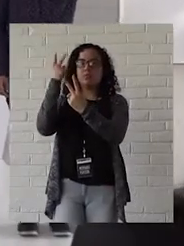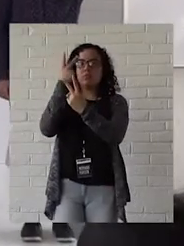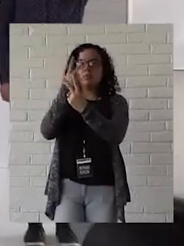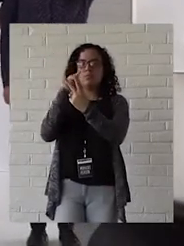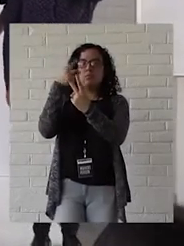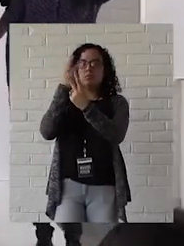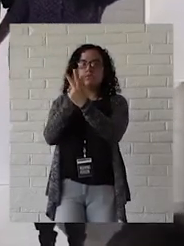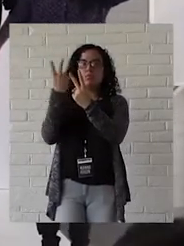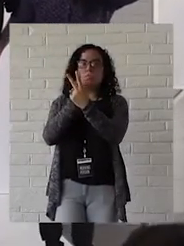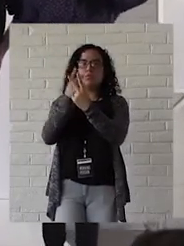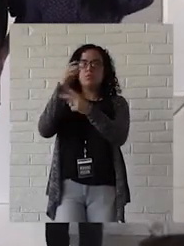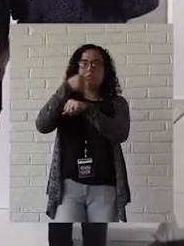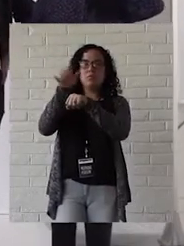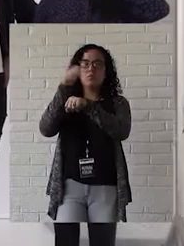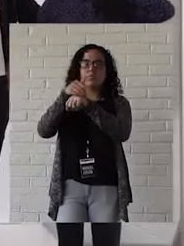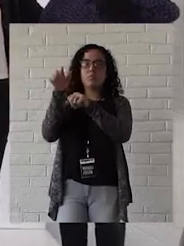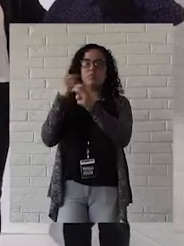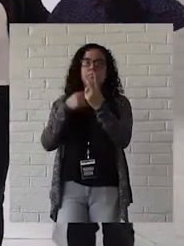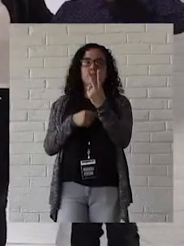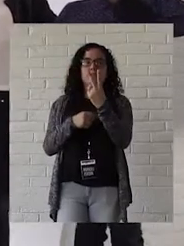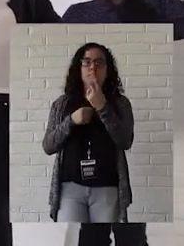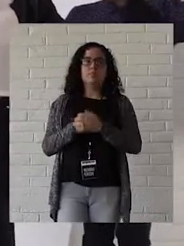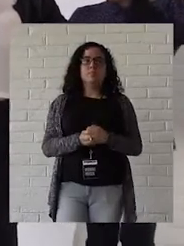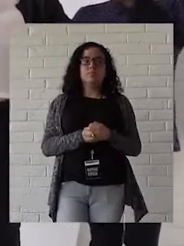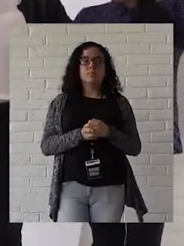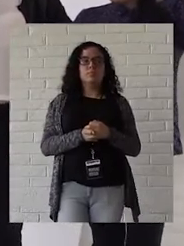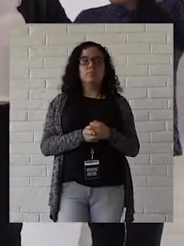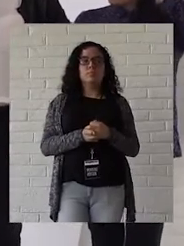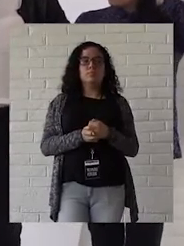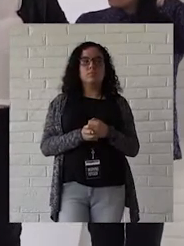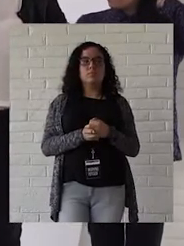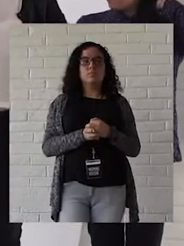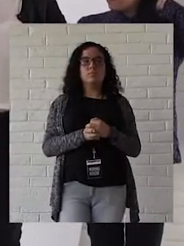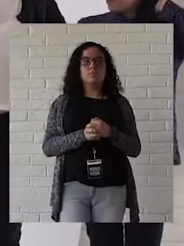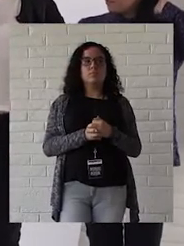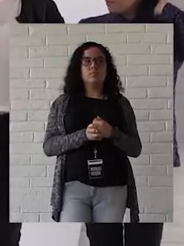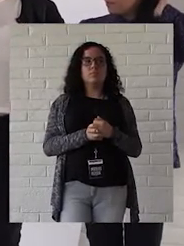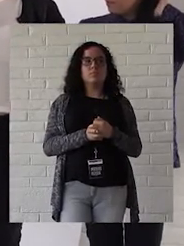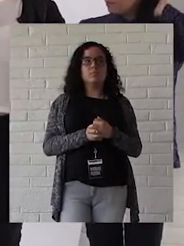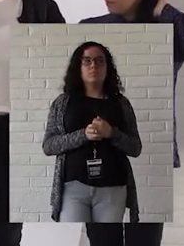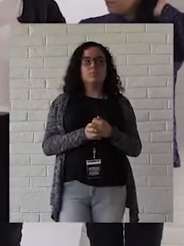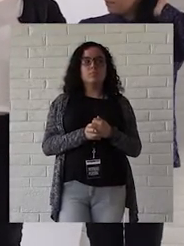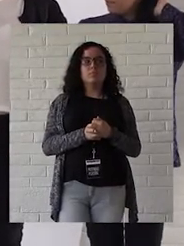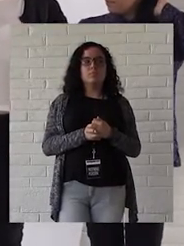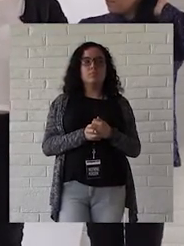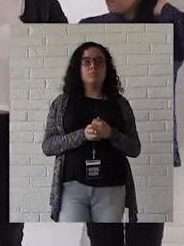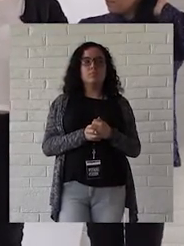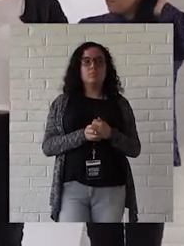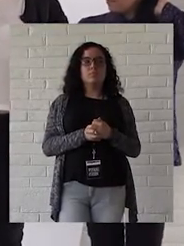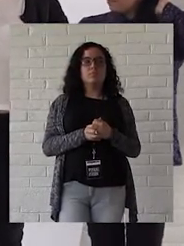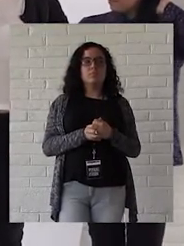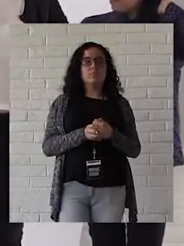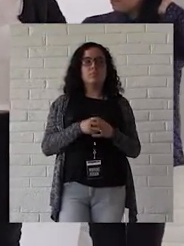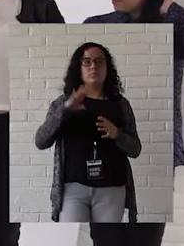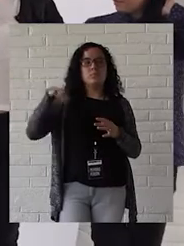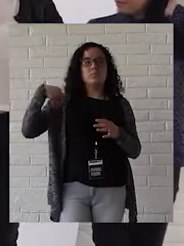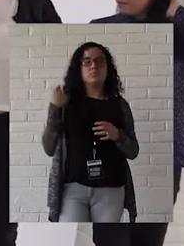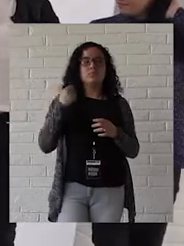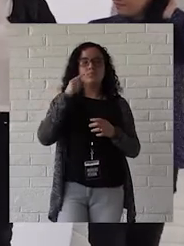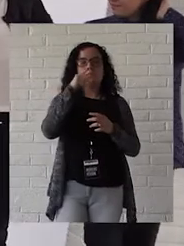dos dígitos en tu mente. ¿Okay? ¿Lo tiene? Y este guárdalo. Muy bien. Ahora